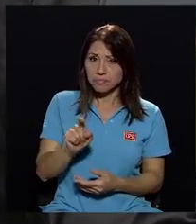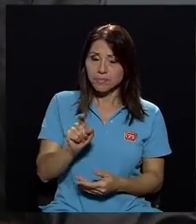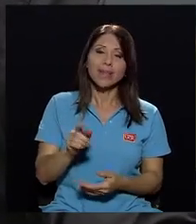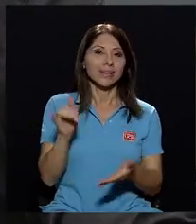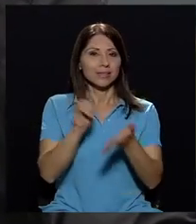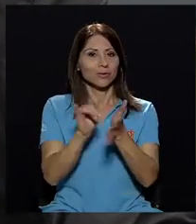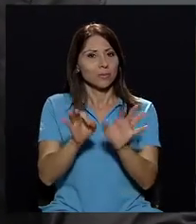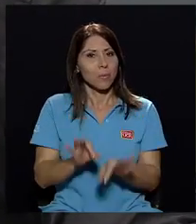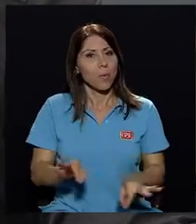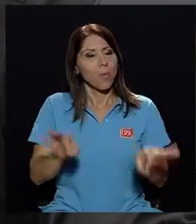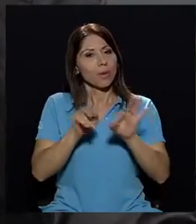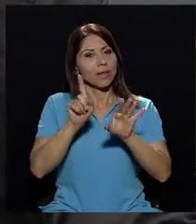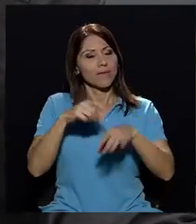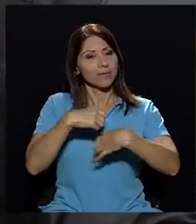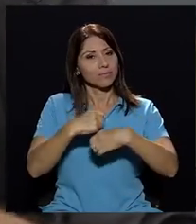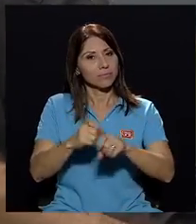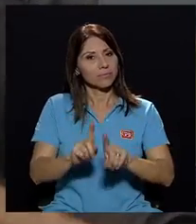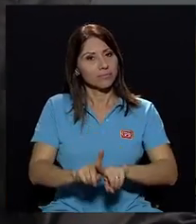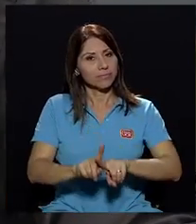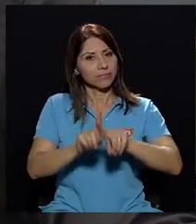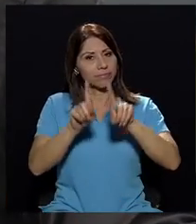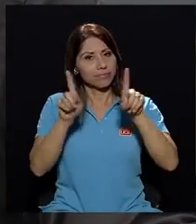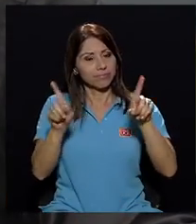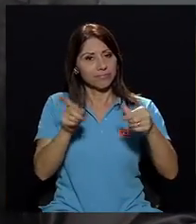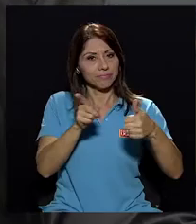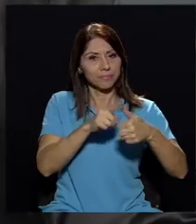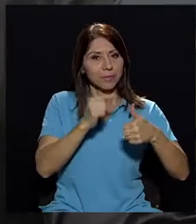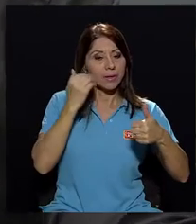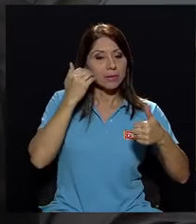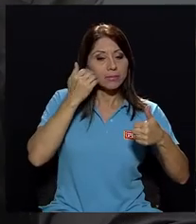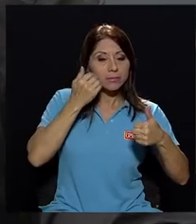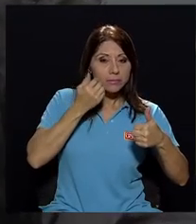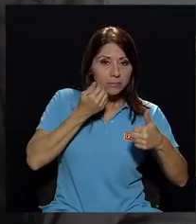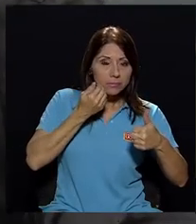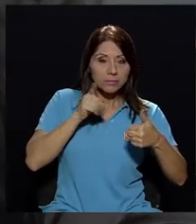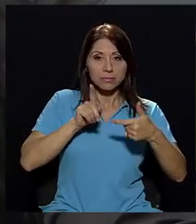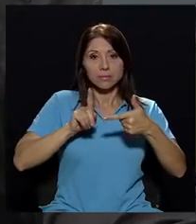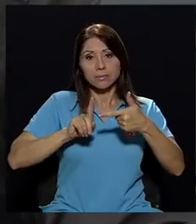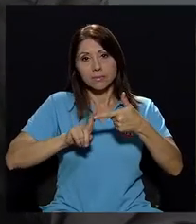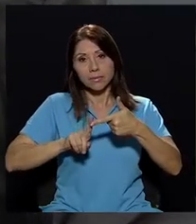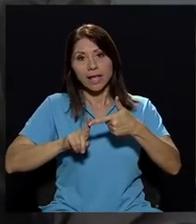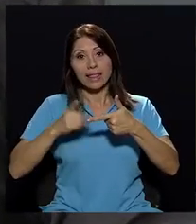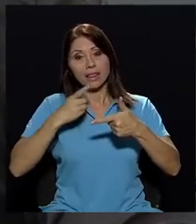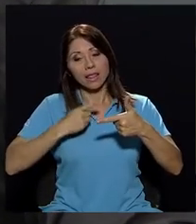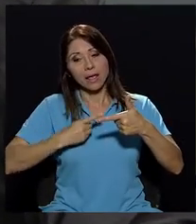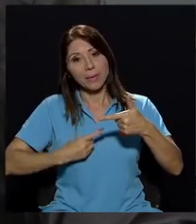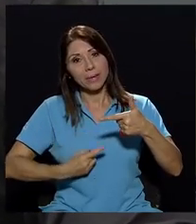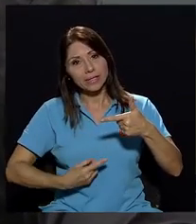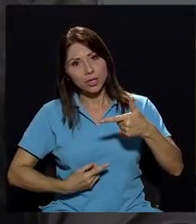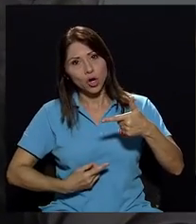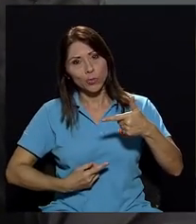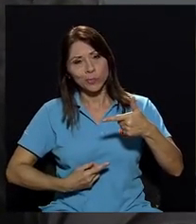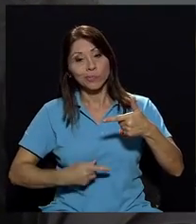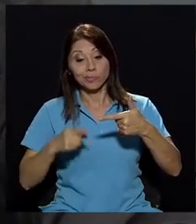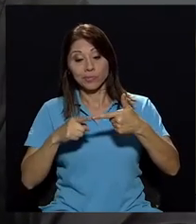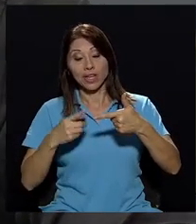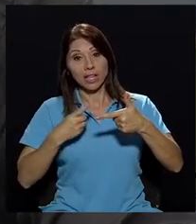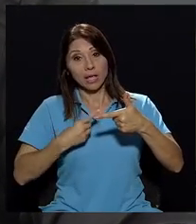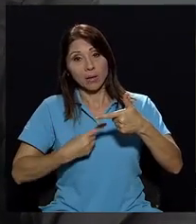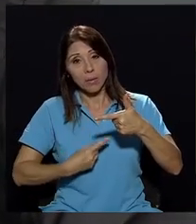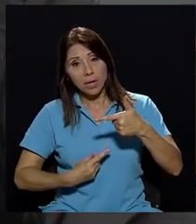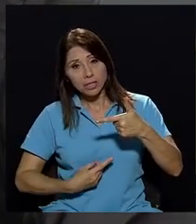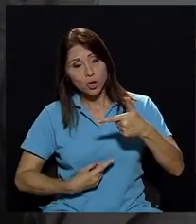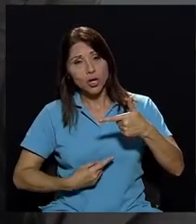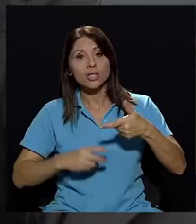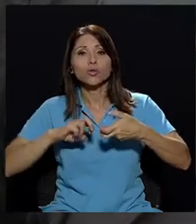hacer una diferencia entre lo que es la tristeza y la depresión. Como les decía, la depresión es un